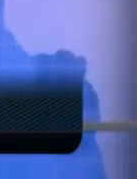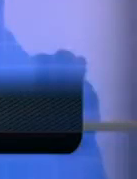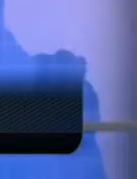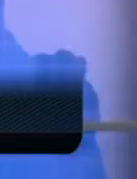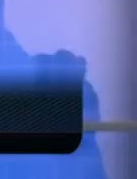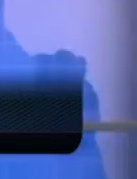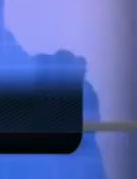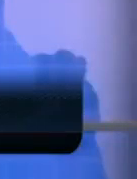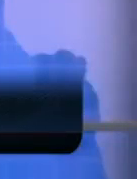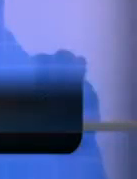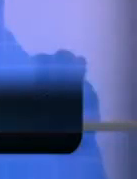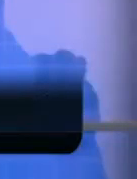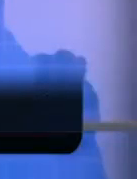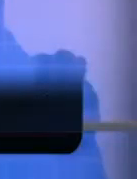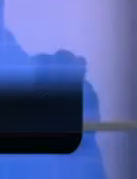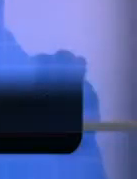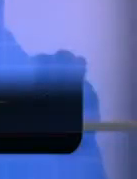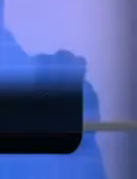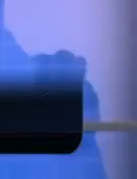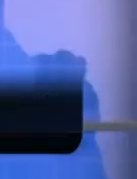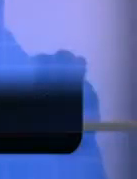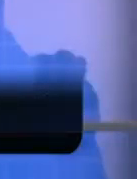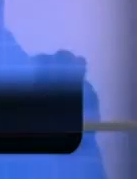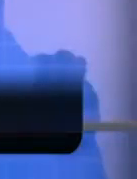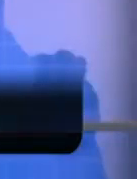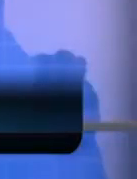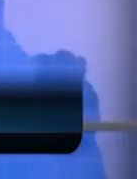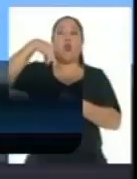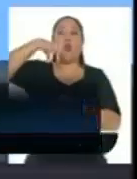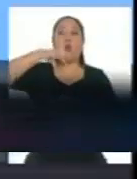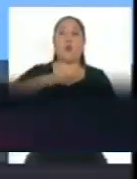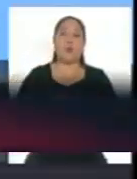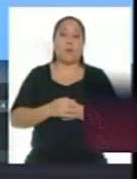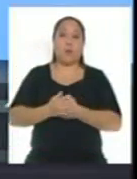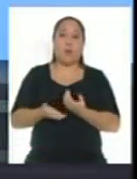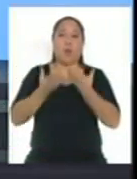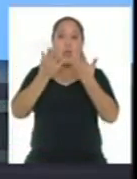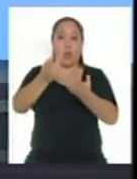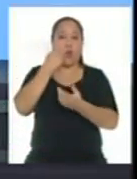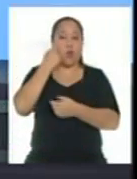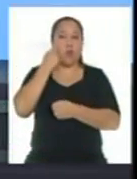Vamos a interrumpir, escuchamos a esta hora la autoridad electoral de Perú.